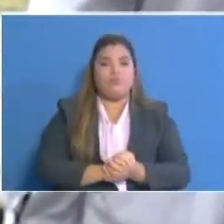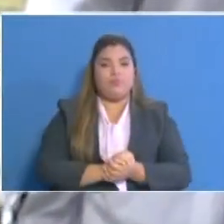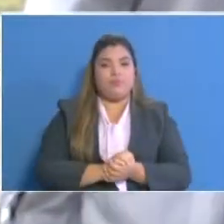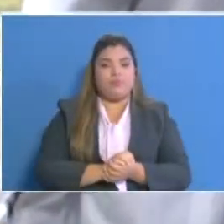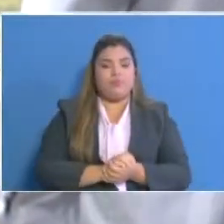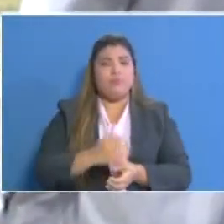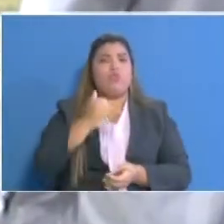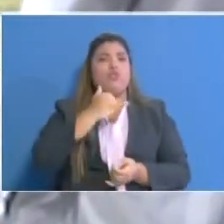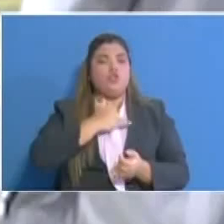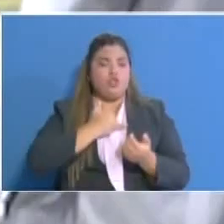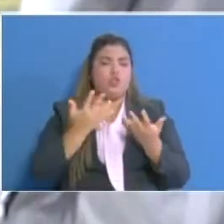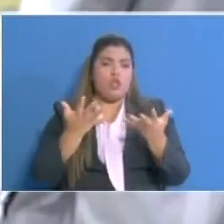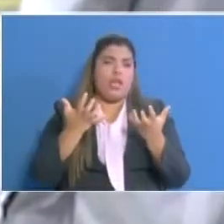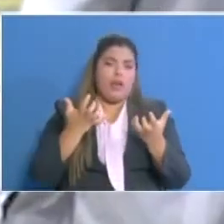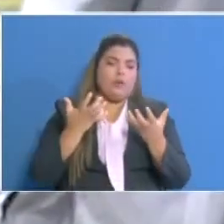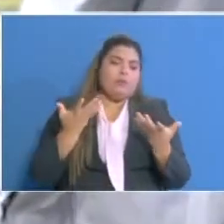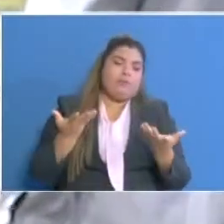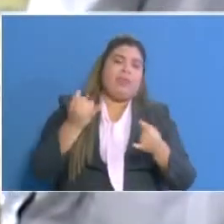Yo quiero concluir.